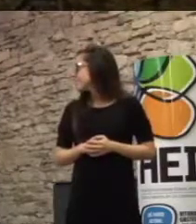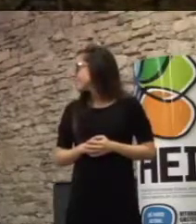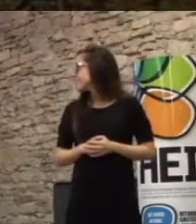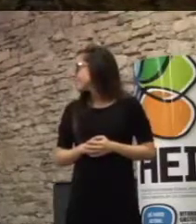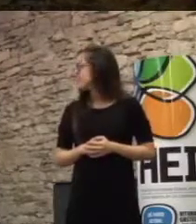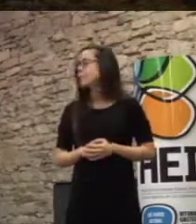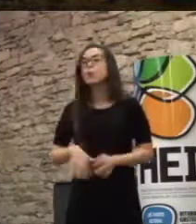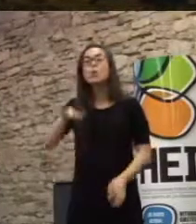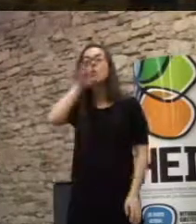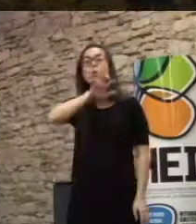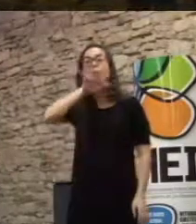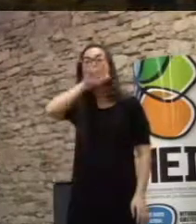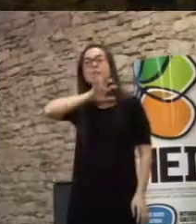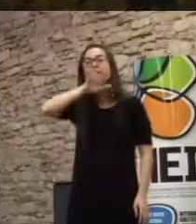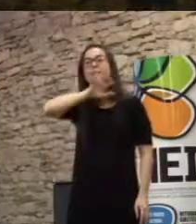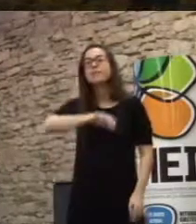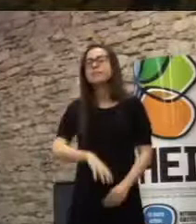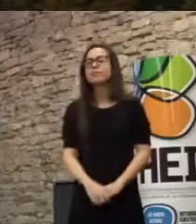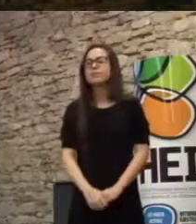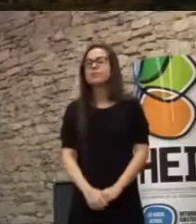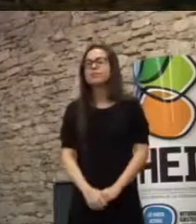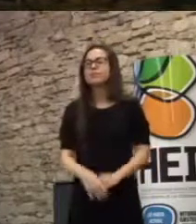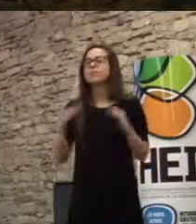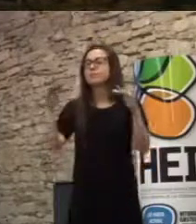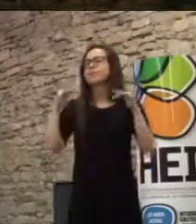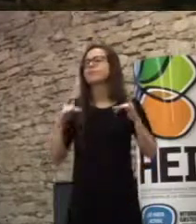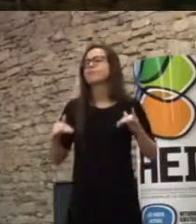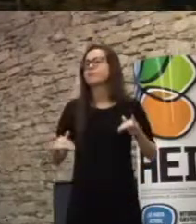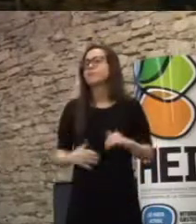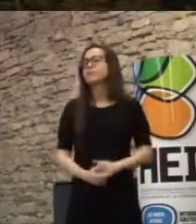curiosidad y la siguiente